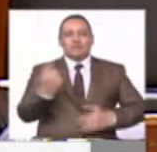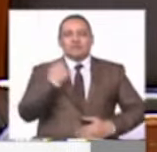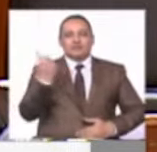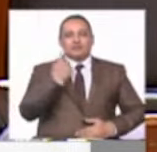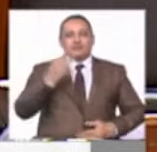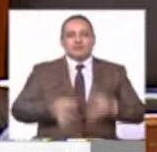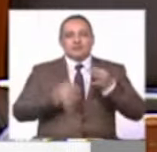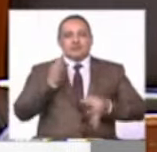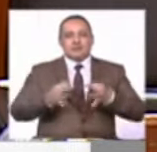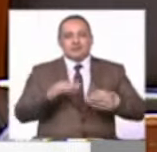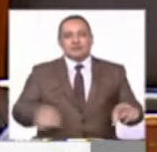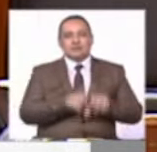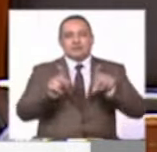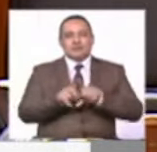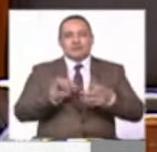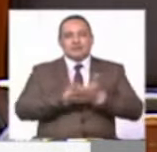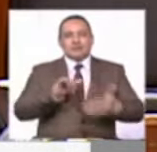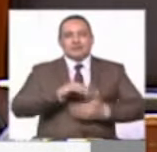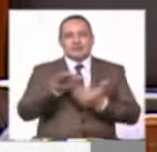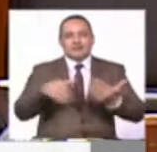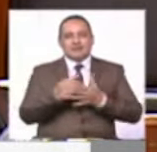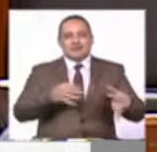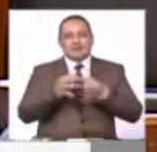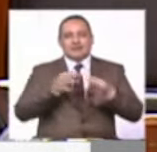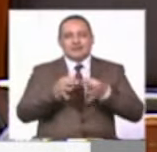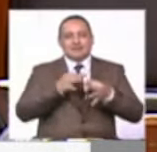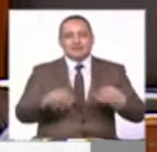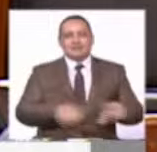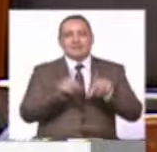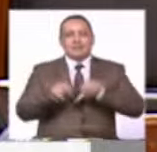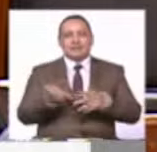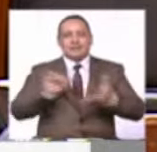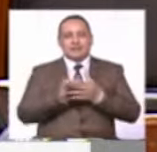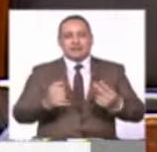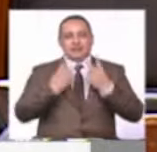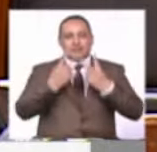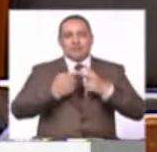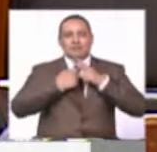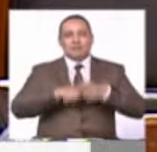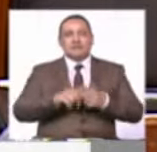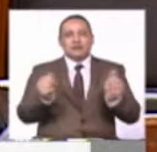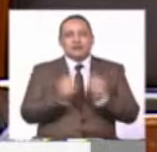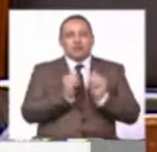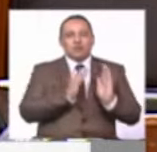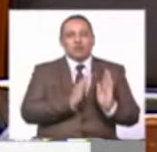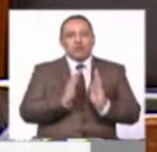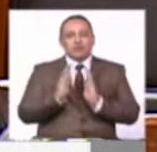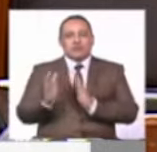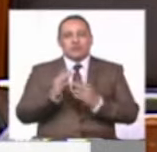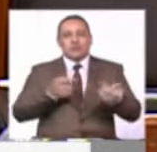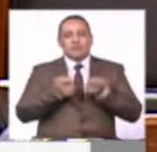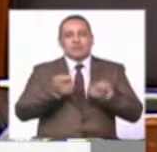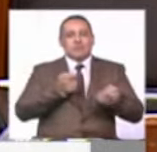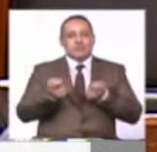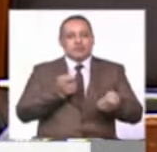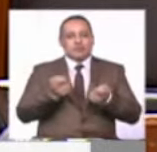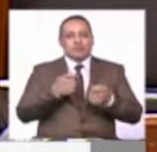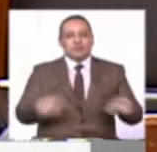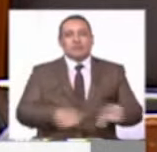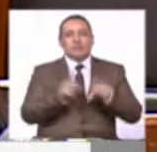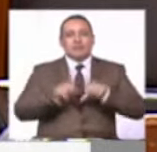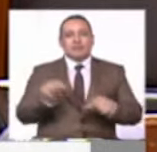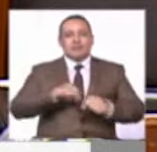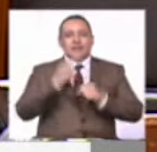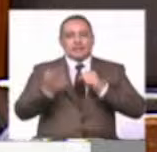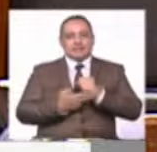Justicia así tenemos que esta resolución no se origina en un procedimiento administrativo que